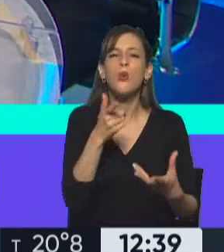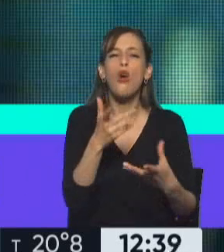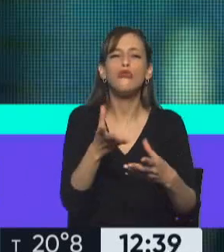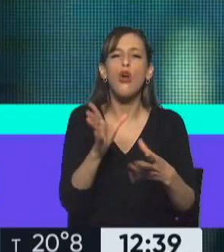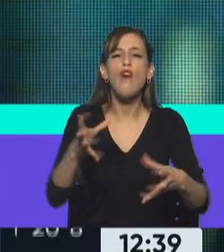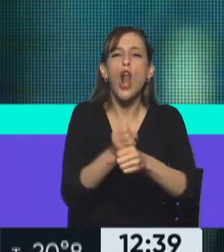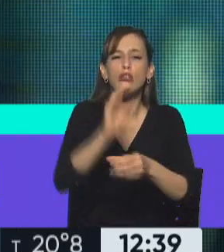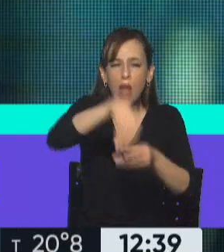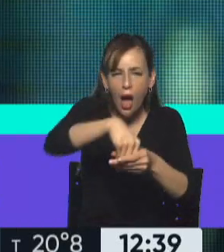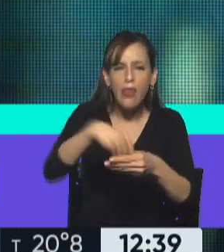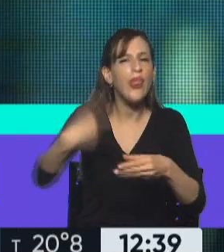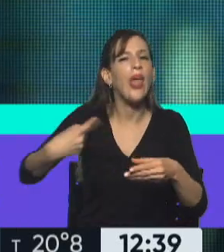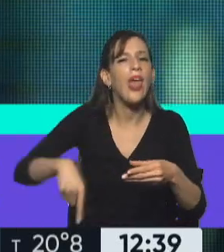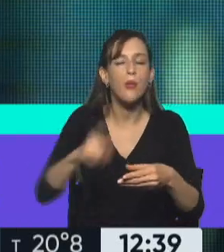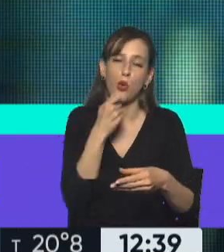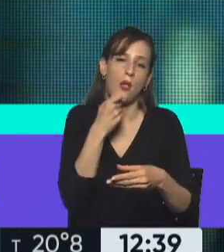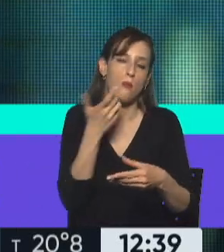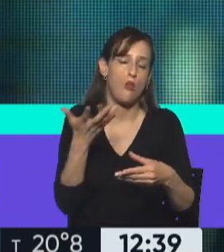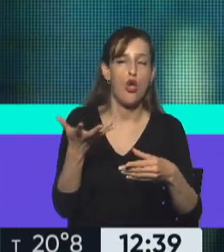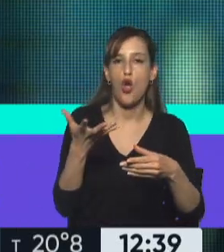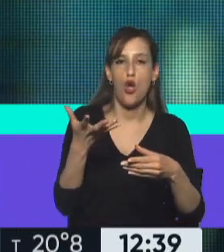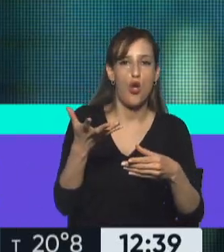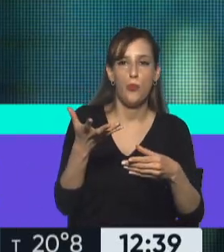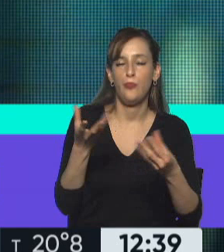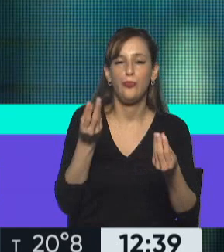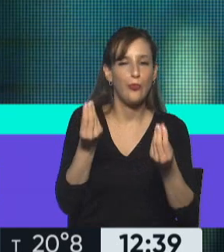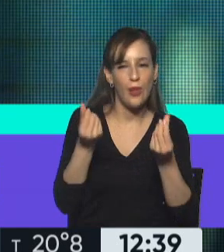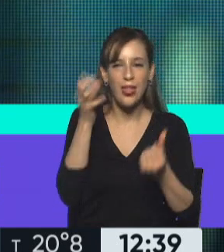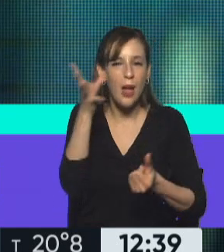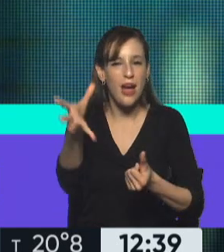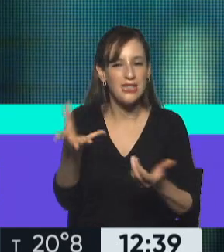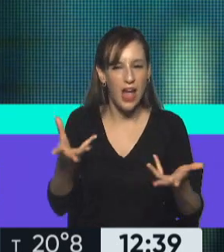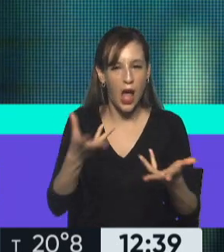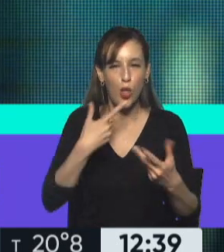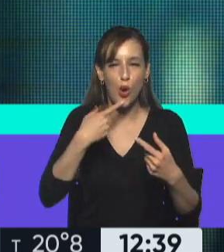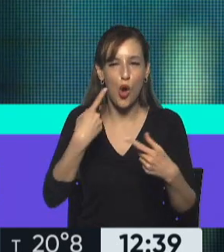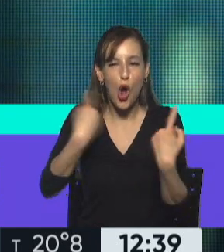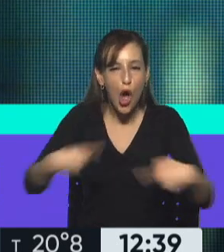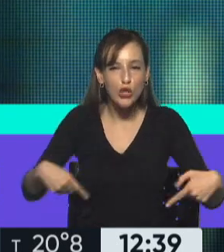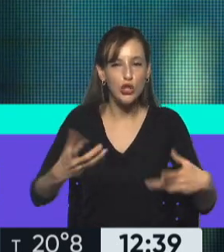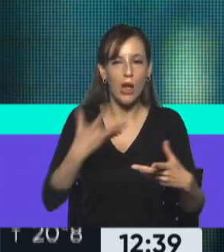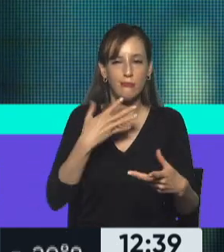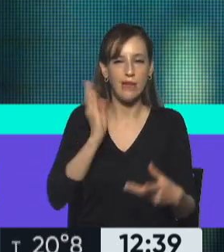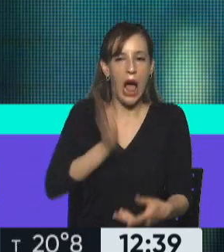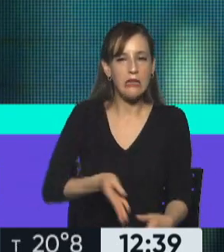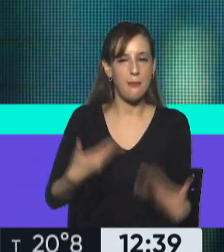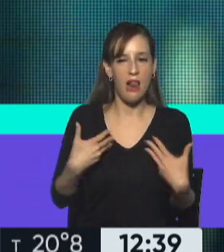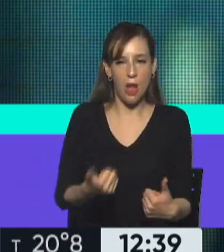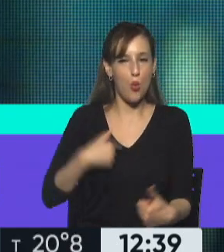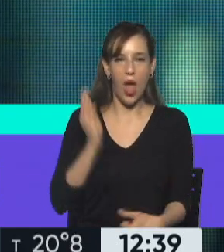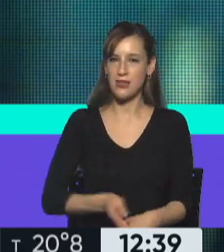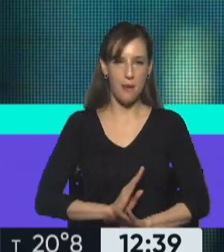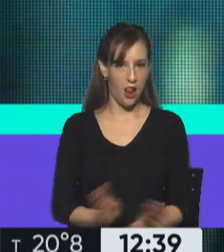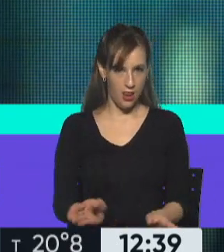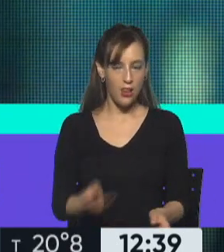tiene un exceso de ingredientes que no son beneficiosos para la salud y hay muchísima literatura